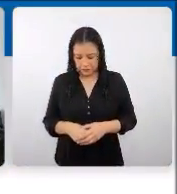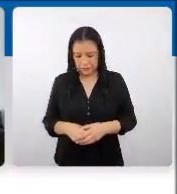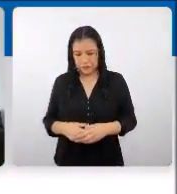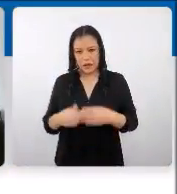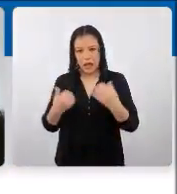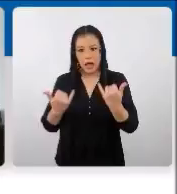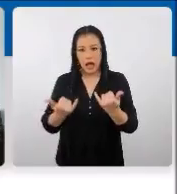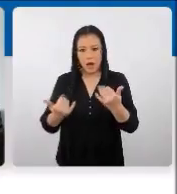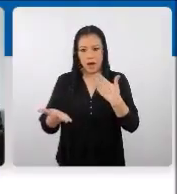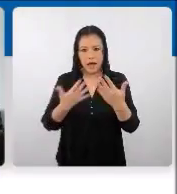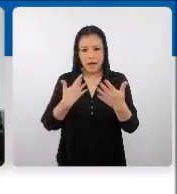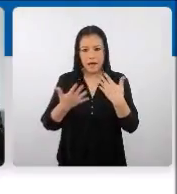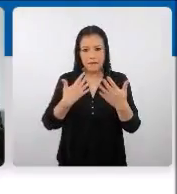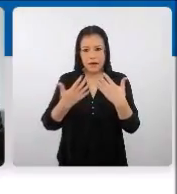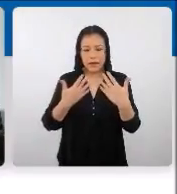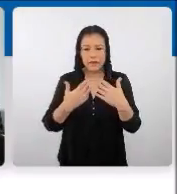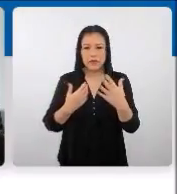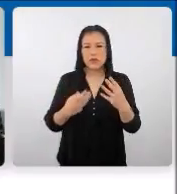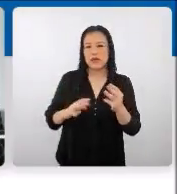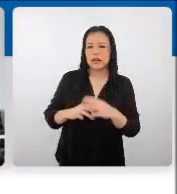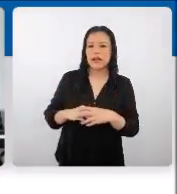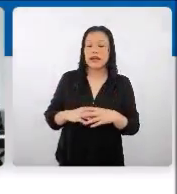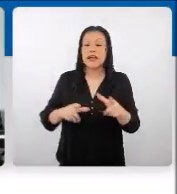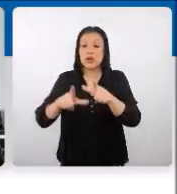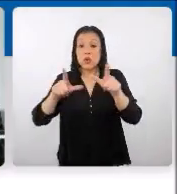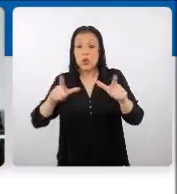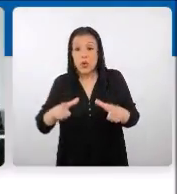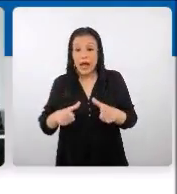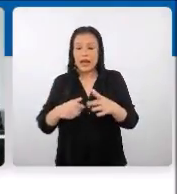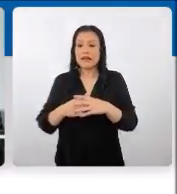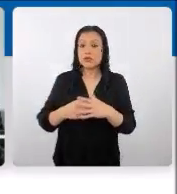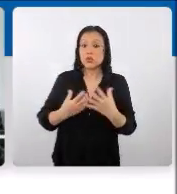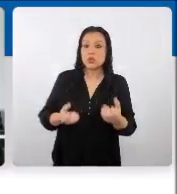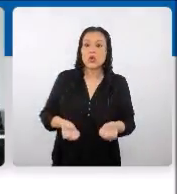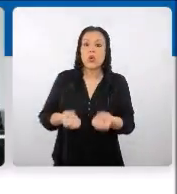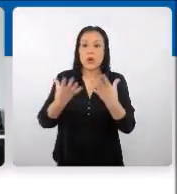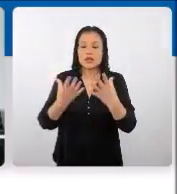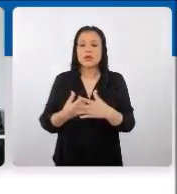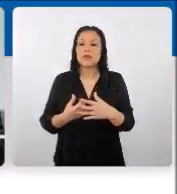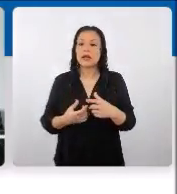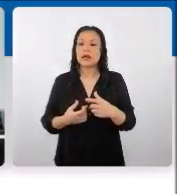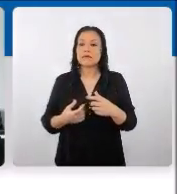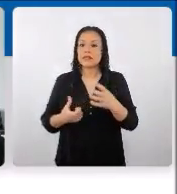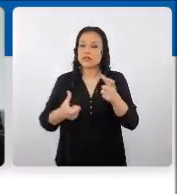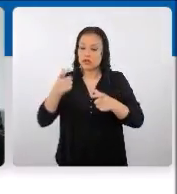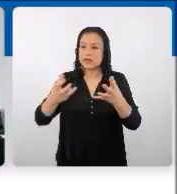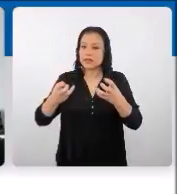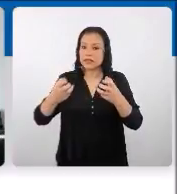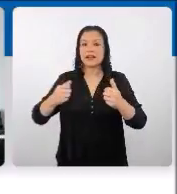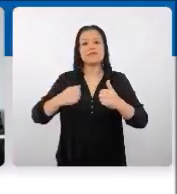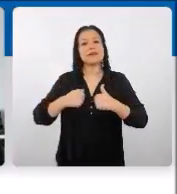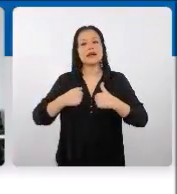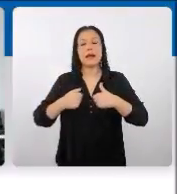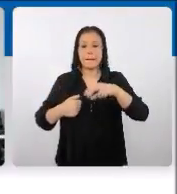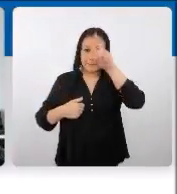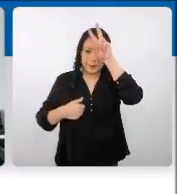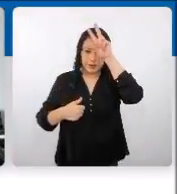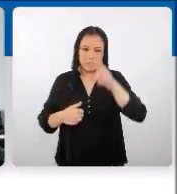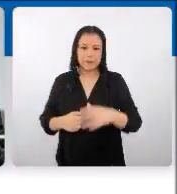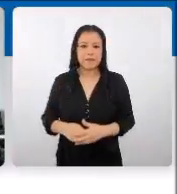Ahora, hablando del mercado potencial de vacacionistas en Perú, por data que tenemos,